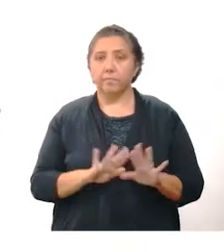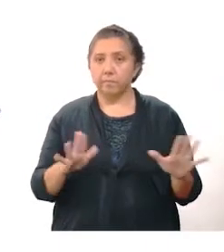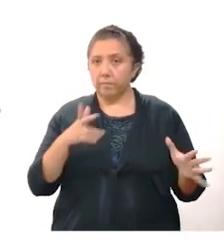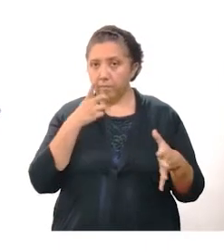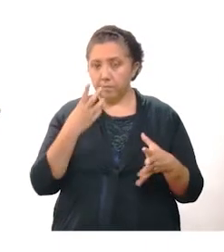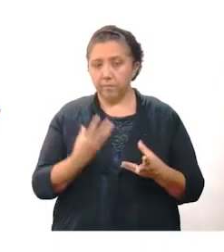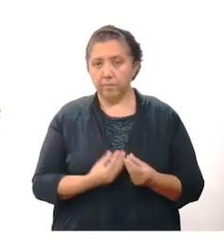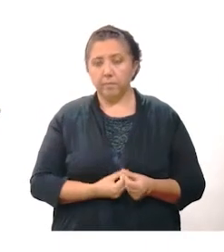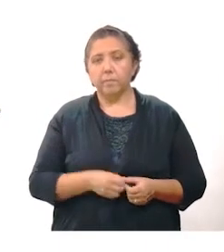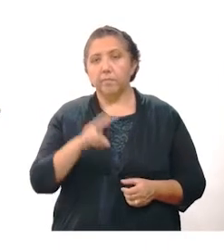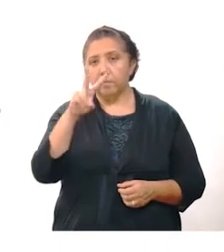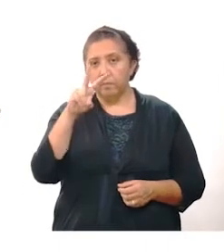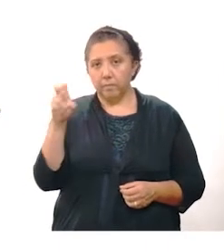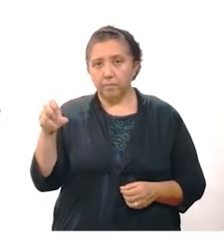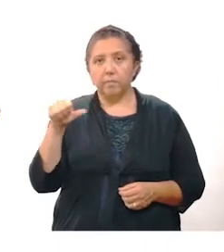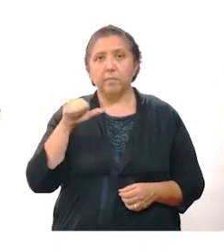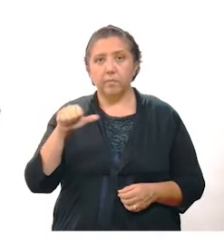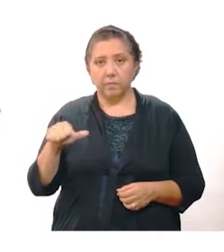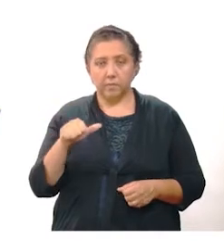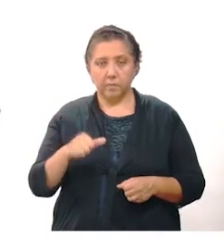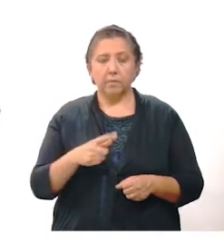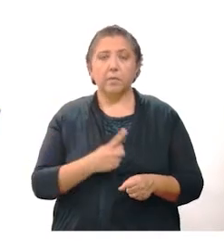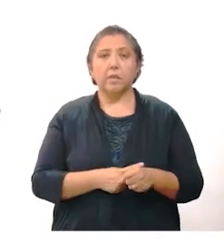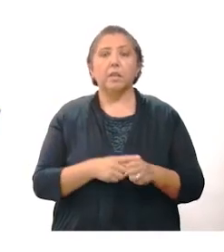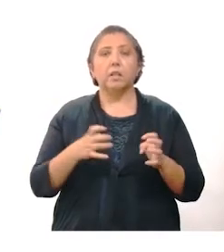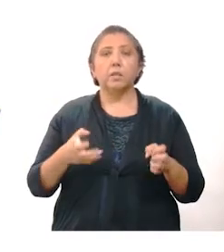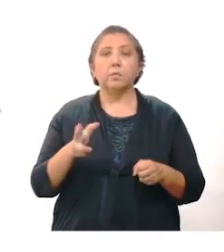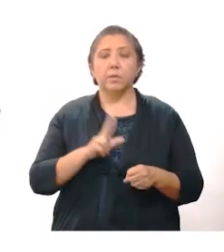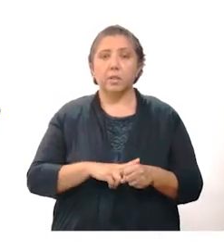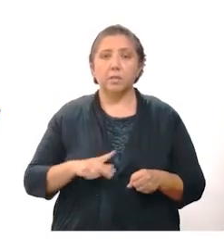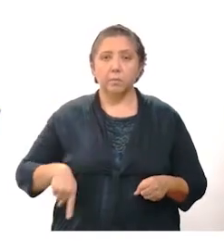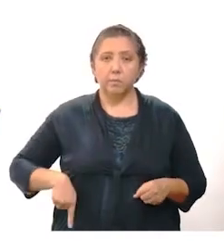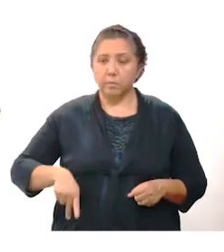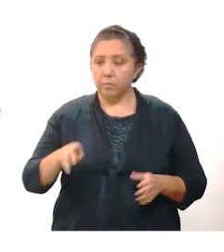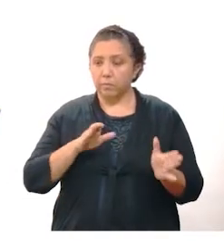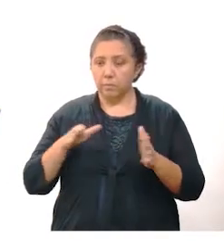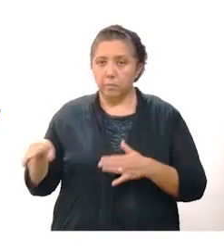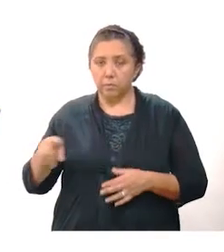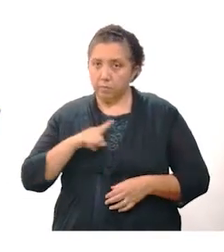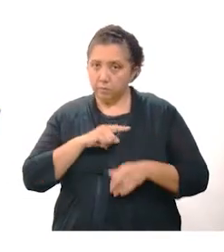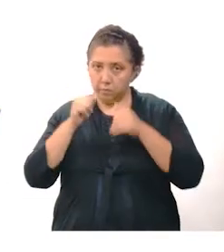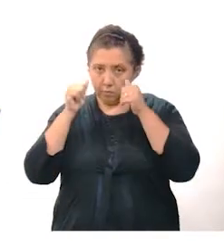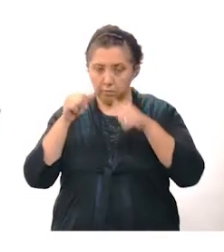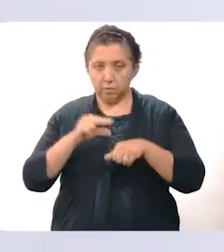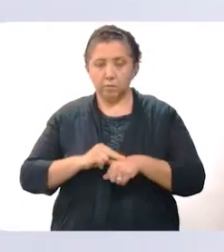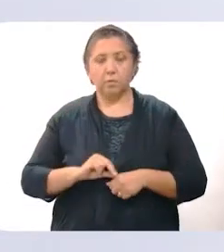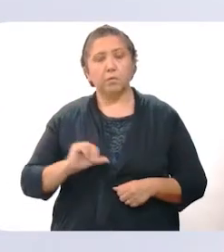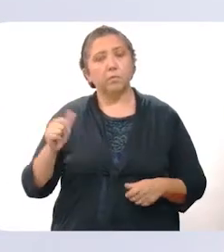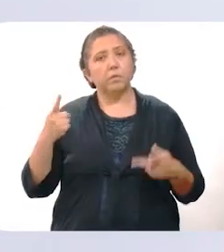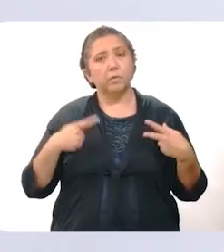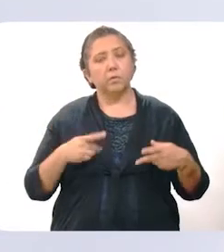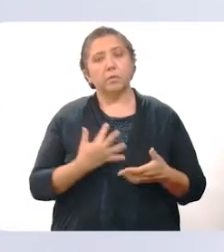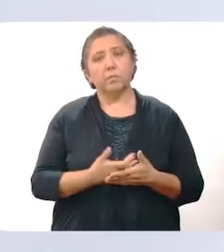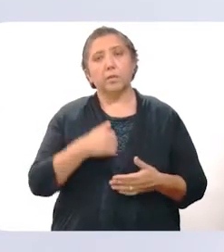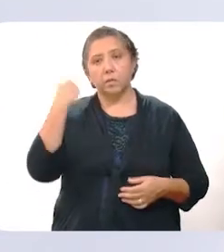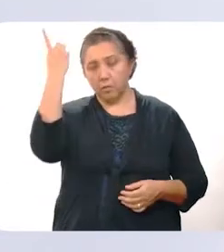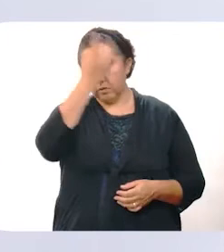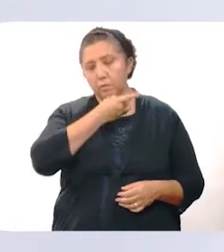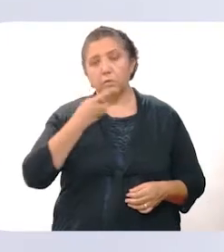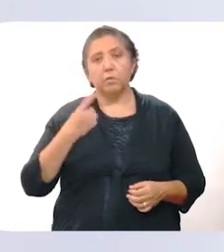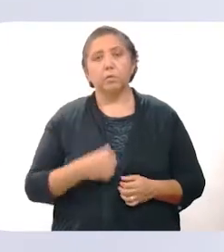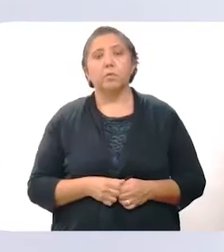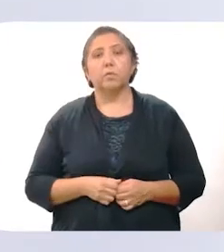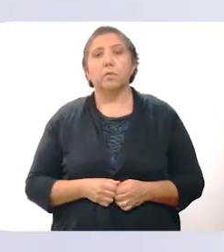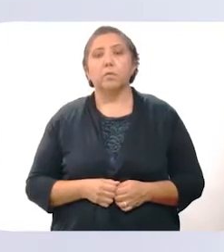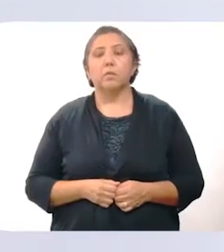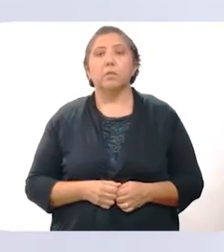ya mencionamos, 216 de los casos positivos están en hospitales públicos y en aislamiento total. Hay otros pacientes a la espera de